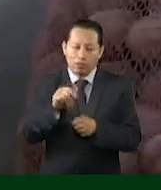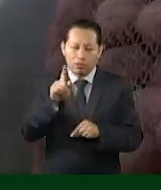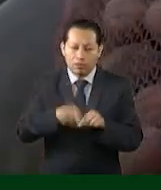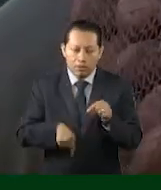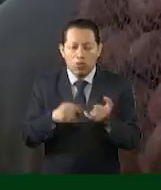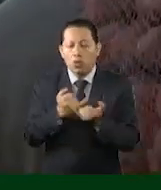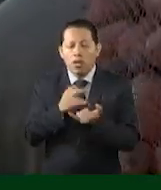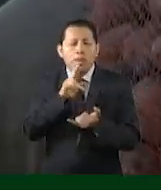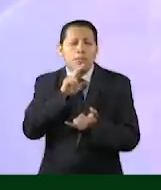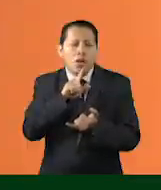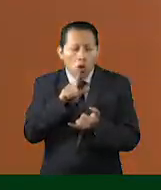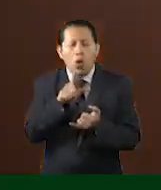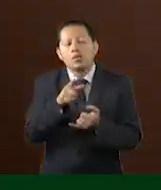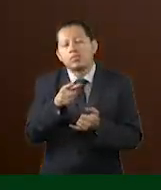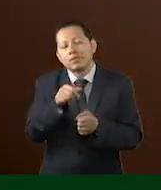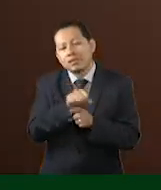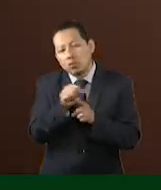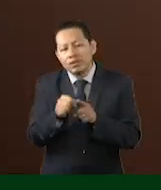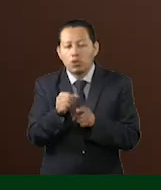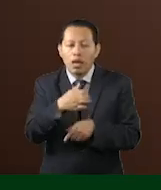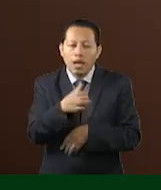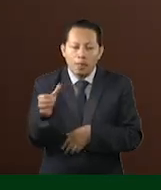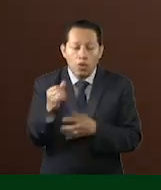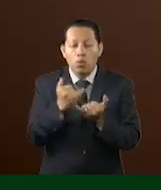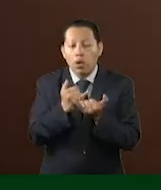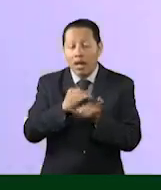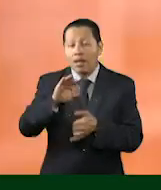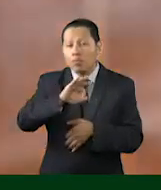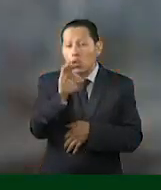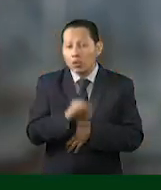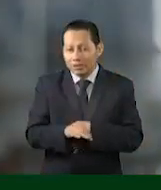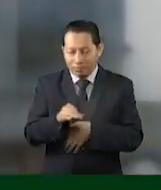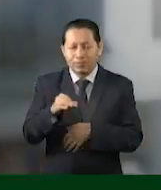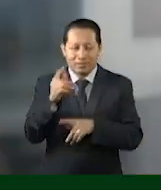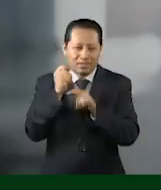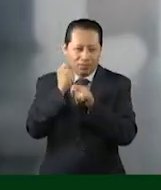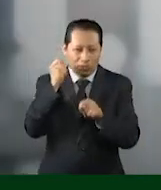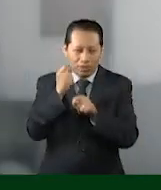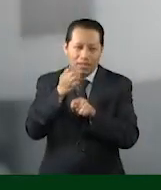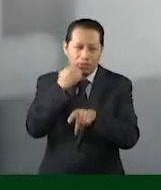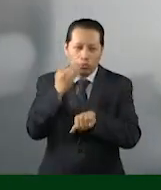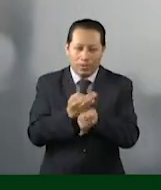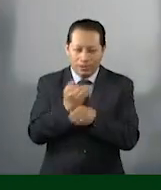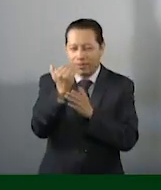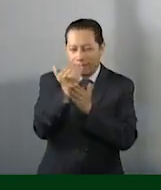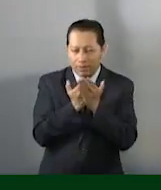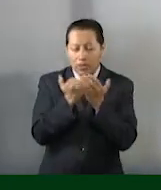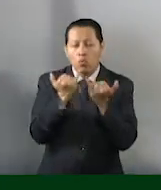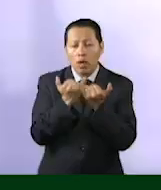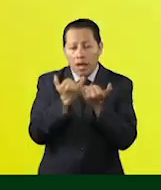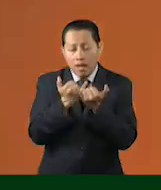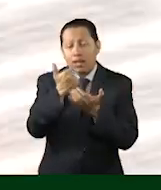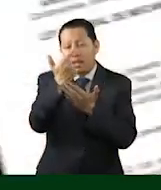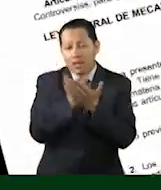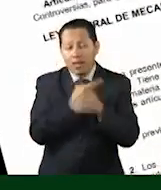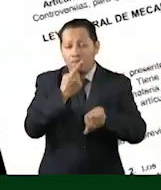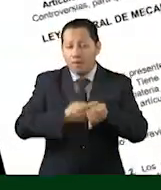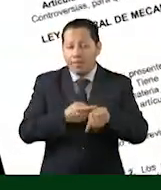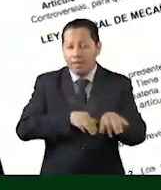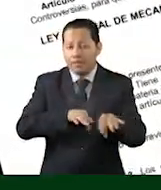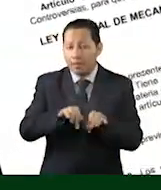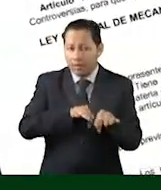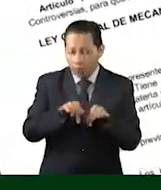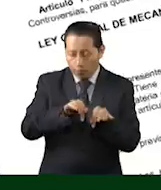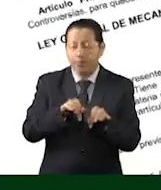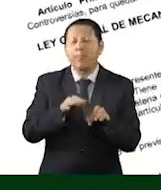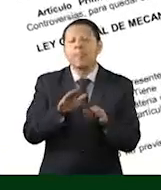condiciones de trabajo en el campo, descuento en el transporte para estudiantes y se actualizó la tabla de enfermedades de trabajo. La presidenta de